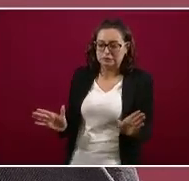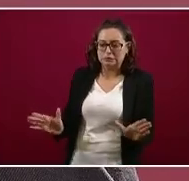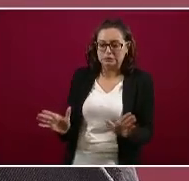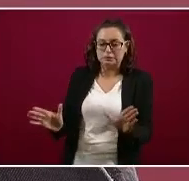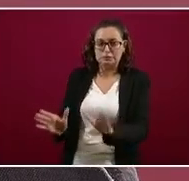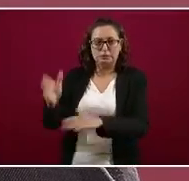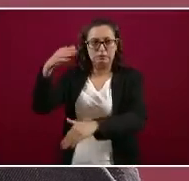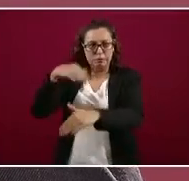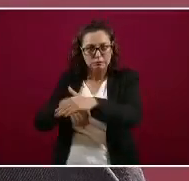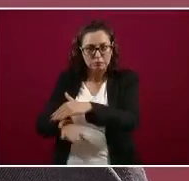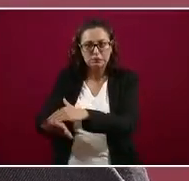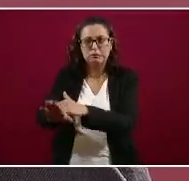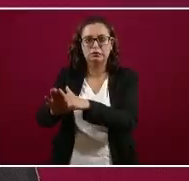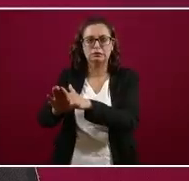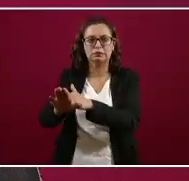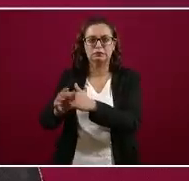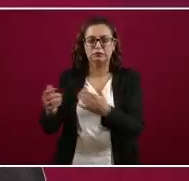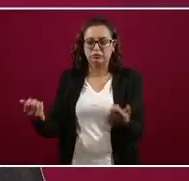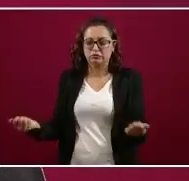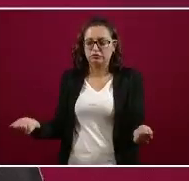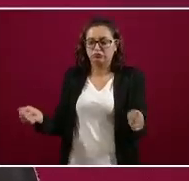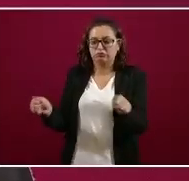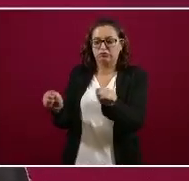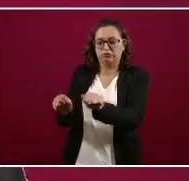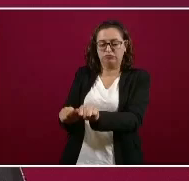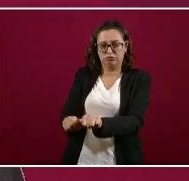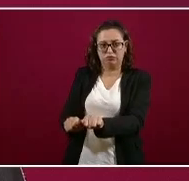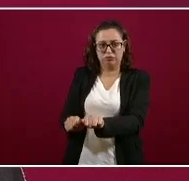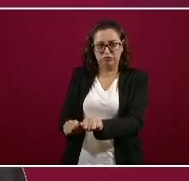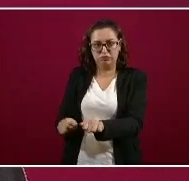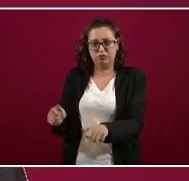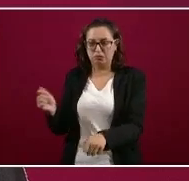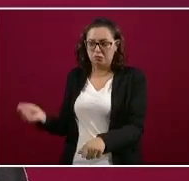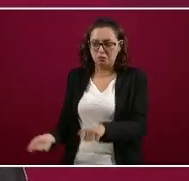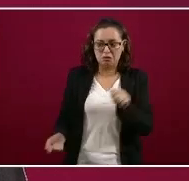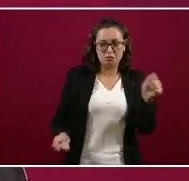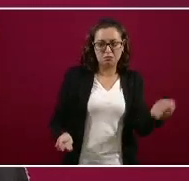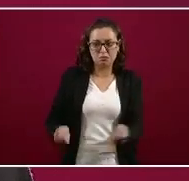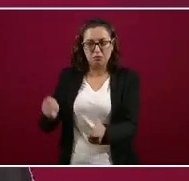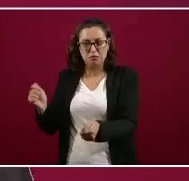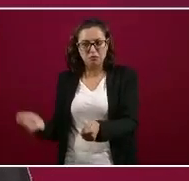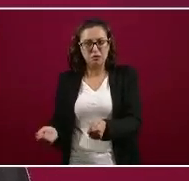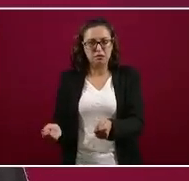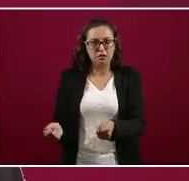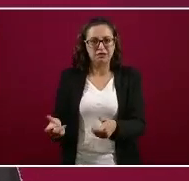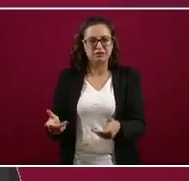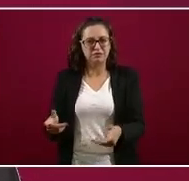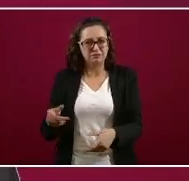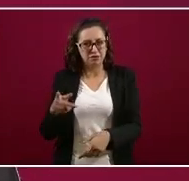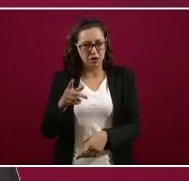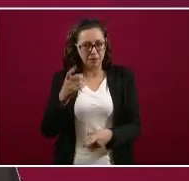el qué sabe del campo entiende